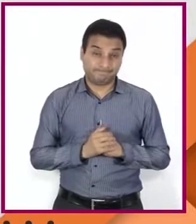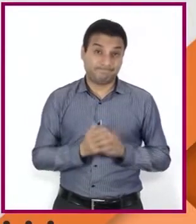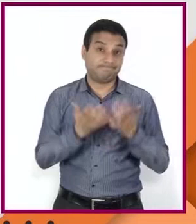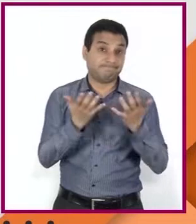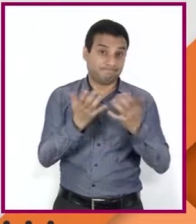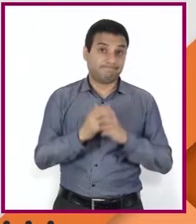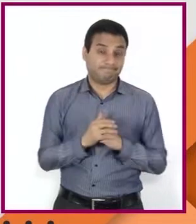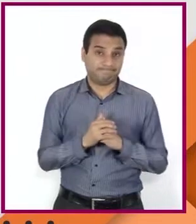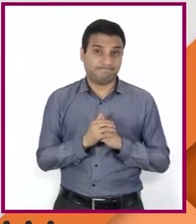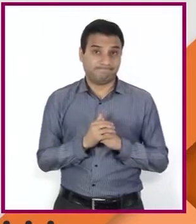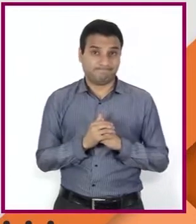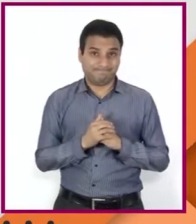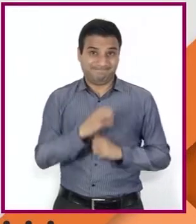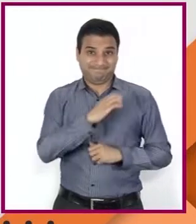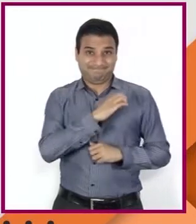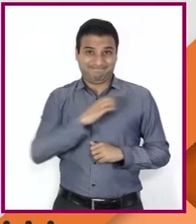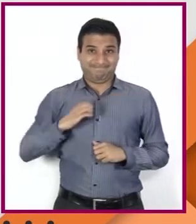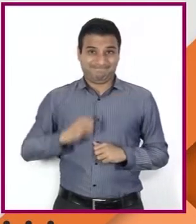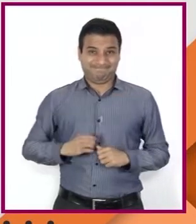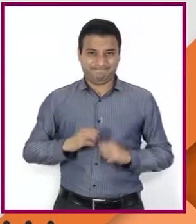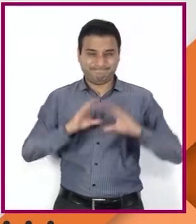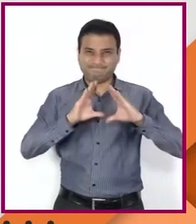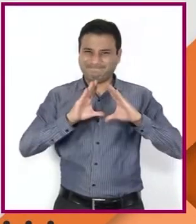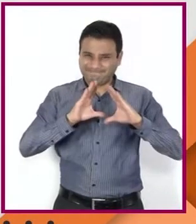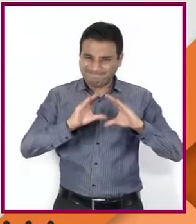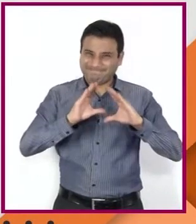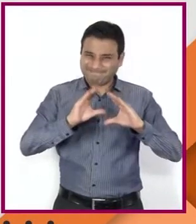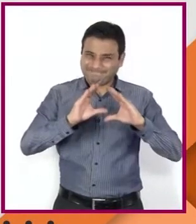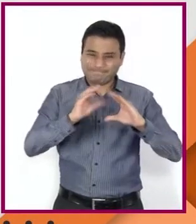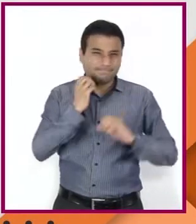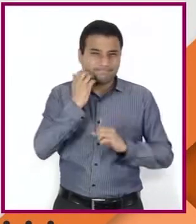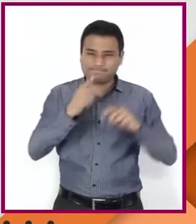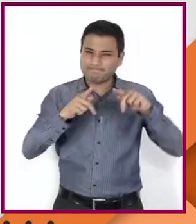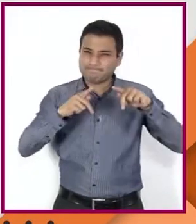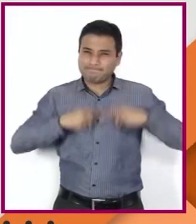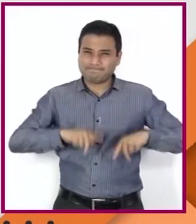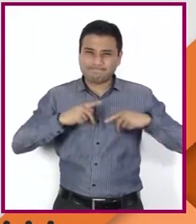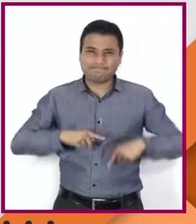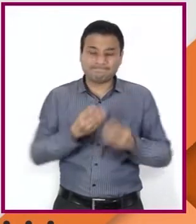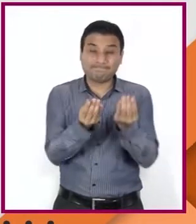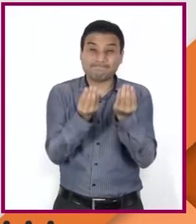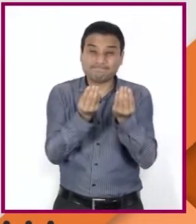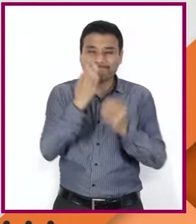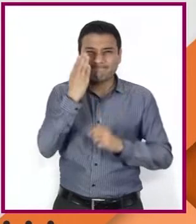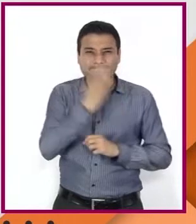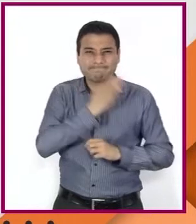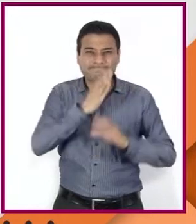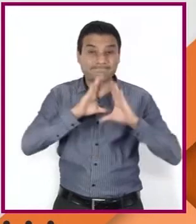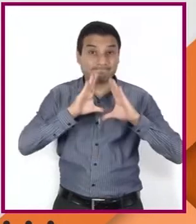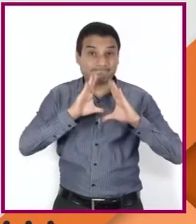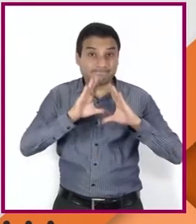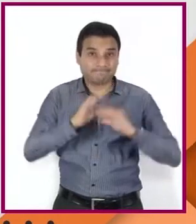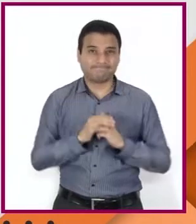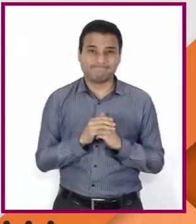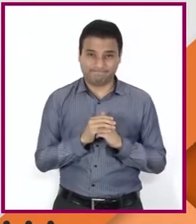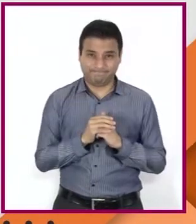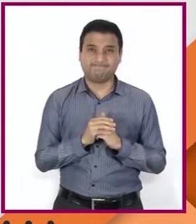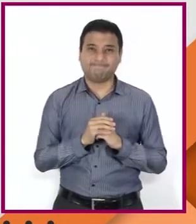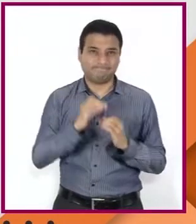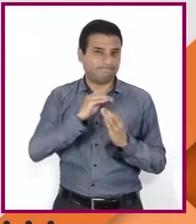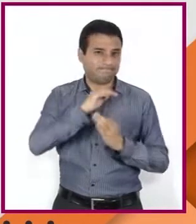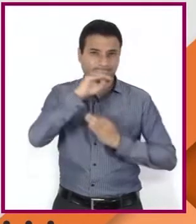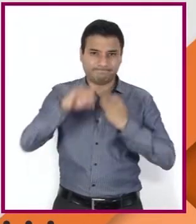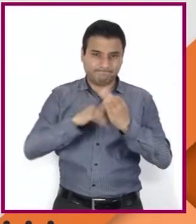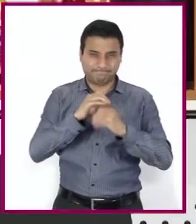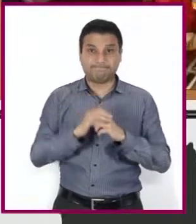la misión de los cristianos transmitir y convertir a la mayor cantidad de personas, y esta misión aplicaba por igual a